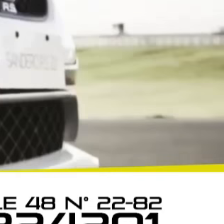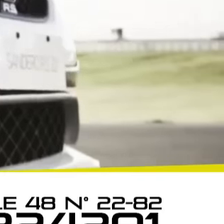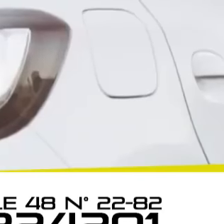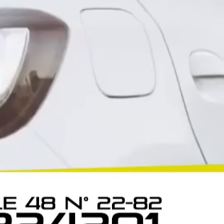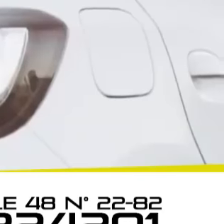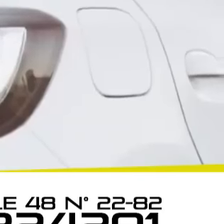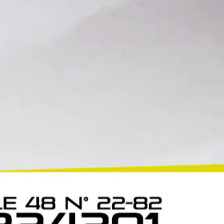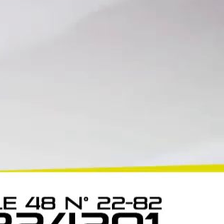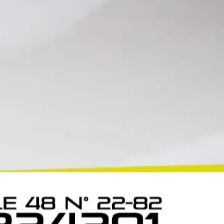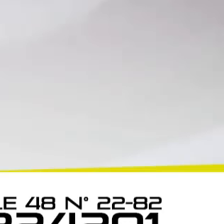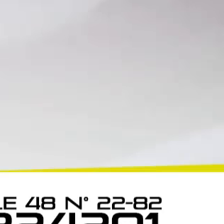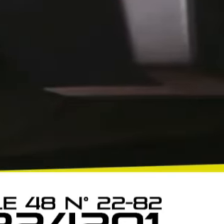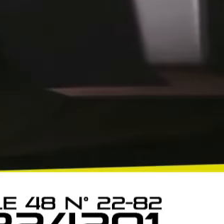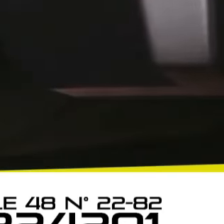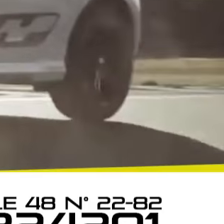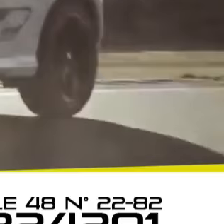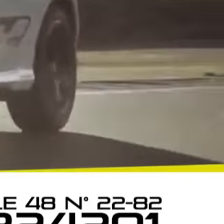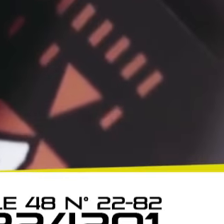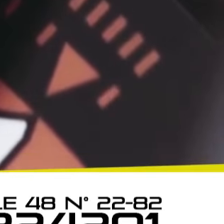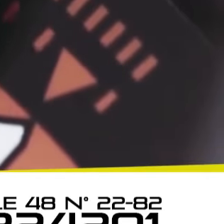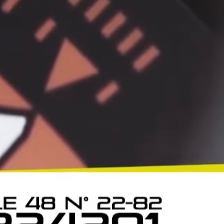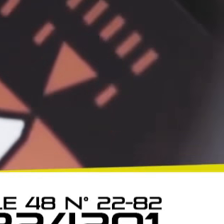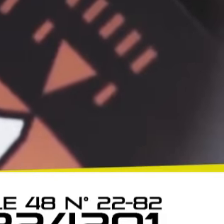Sanautos Renault Barranca Bermeja.